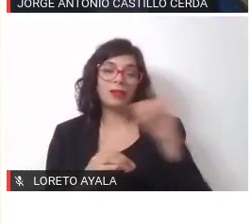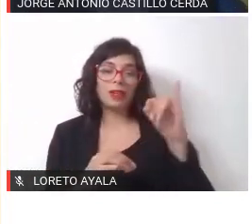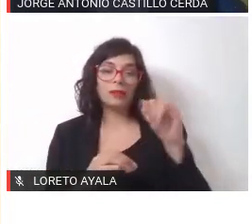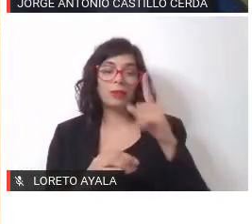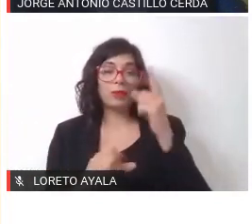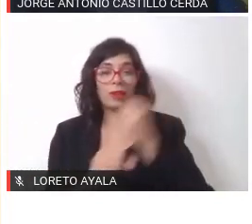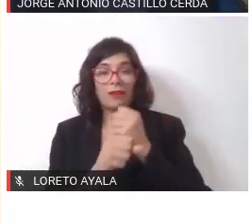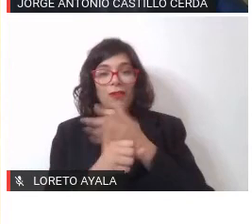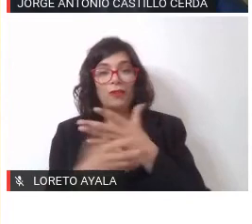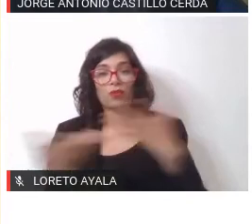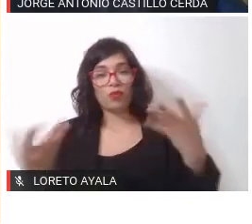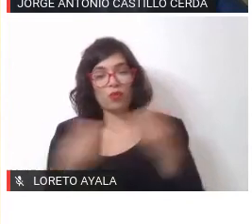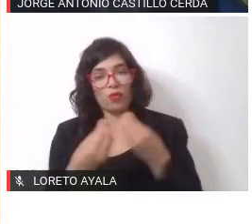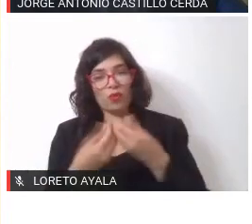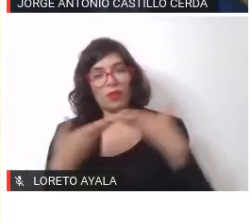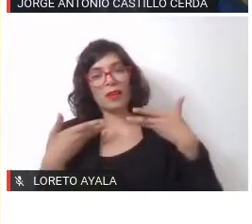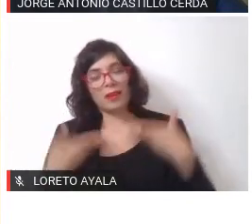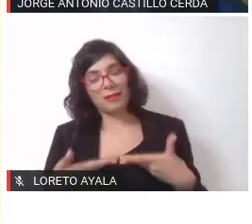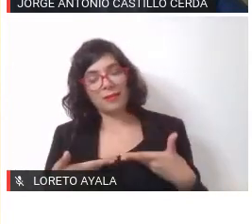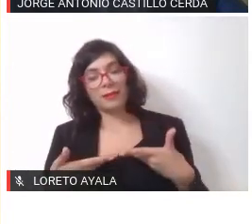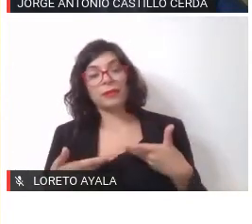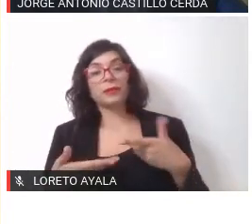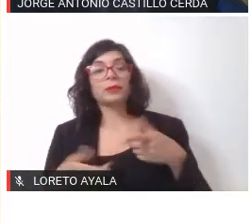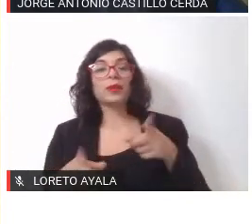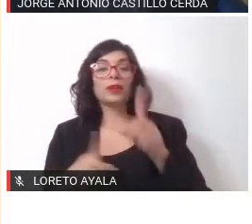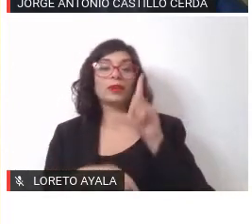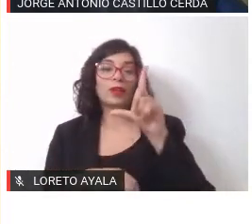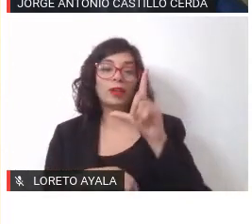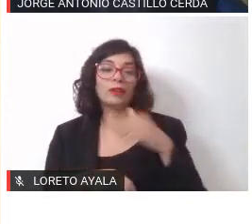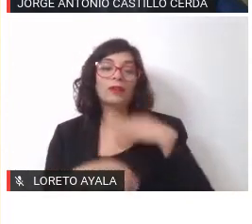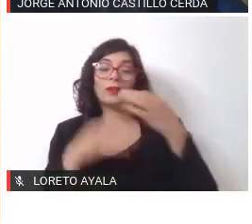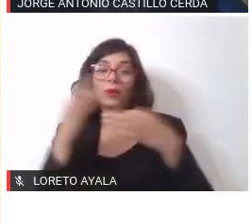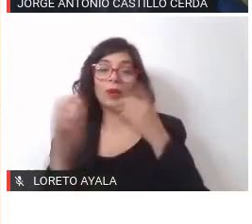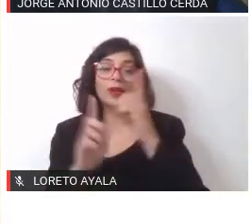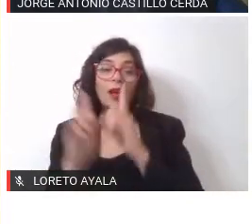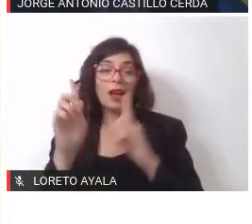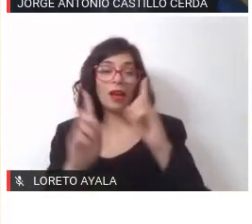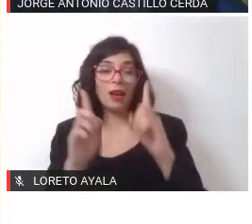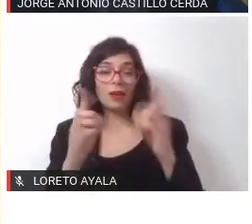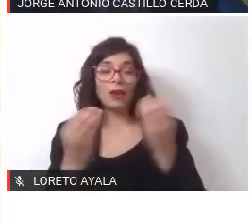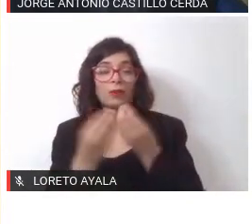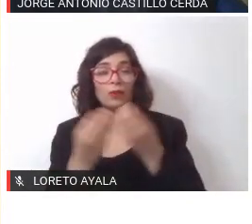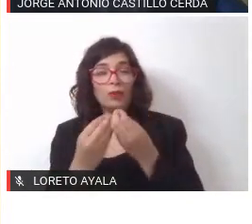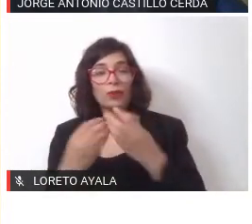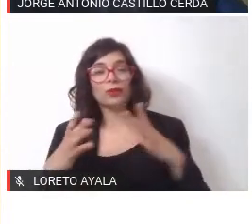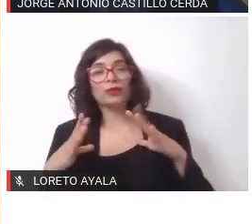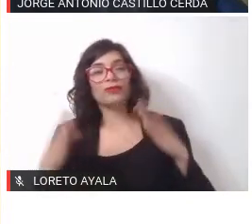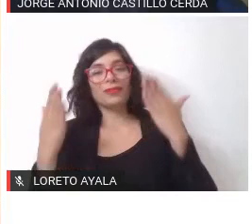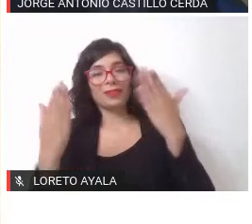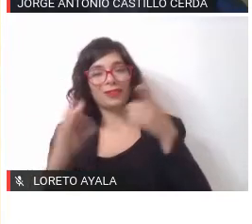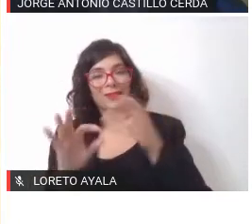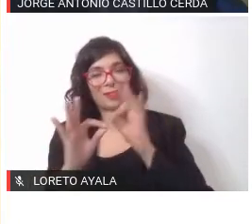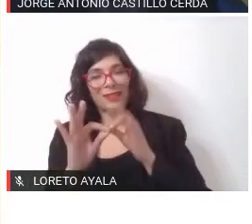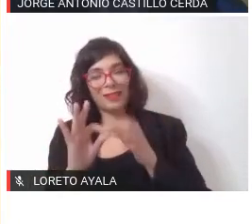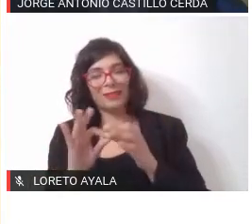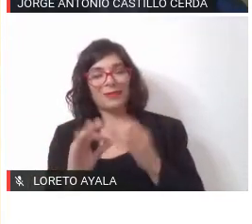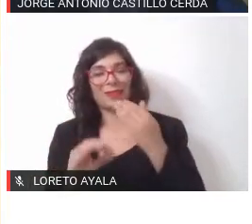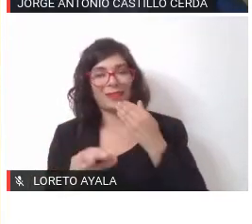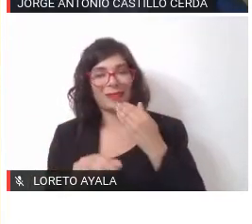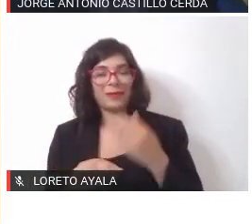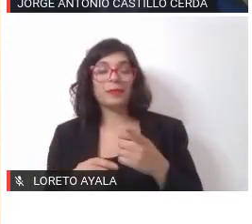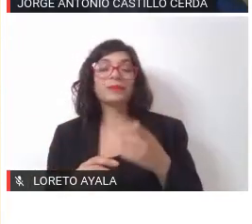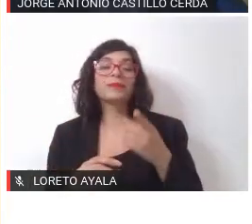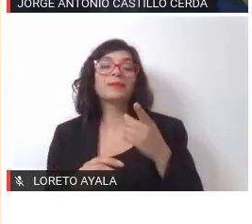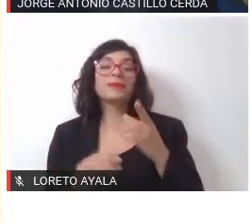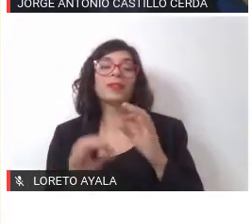muy cansador. Así que, Loreto, te cuento que hay algunas, muchas felicitaciones para ti en el chat también. Y